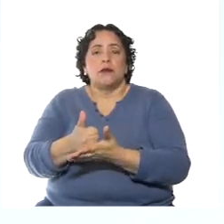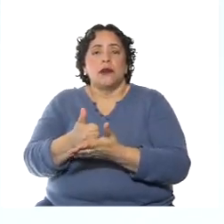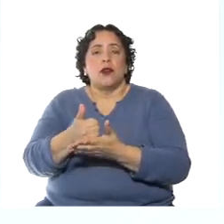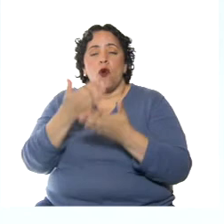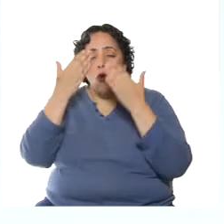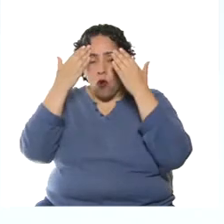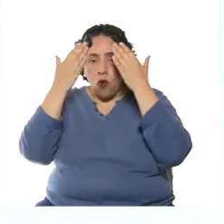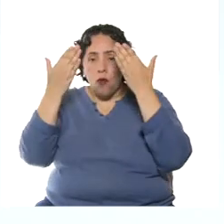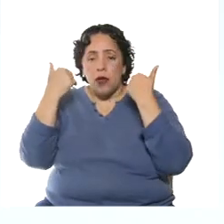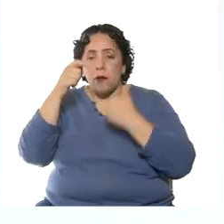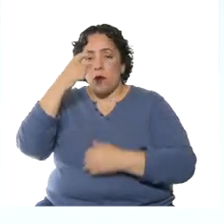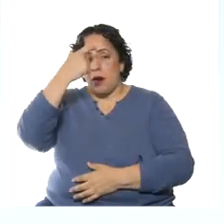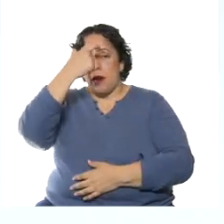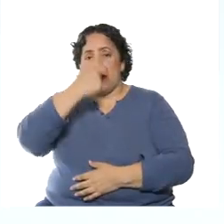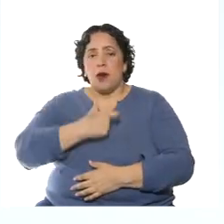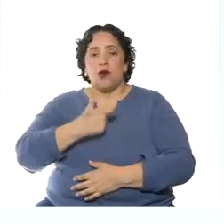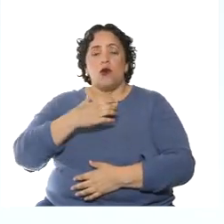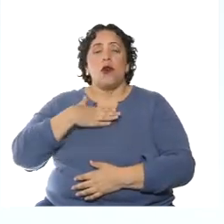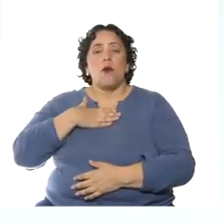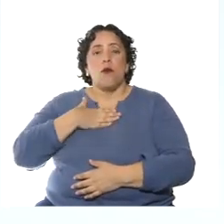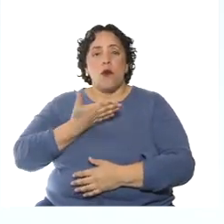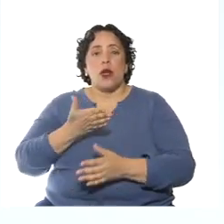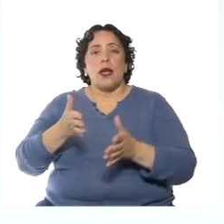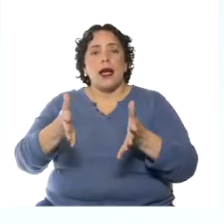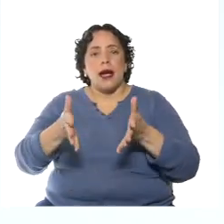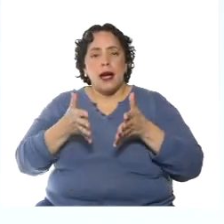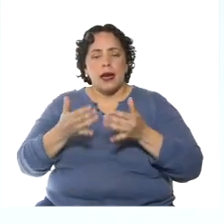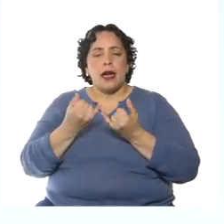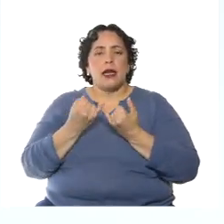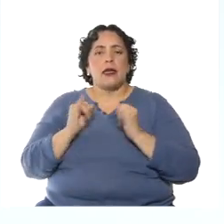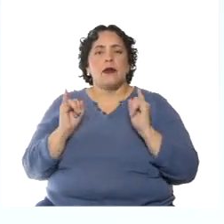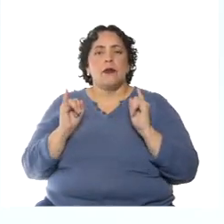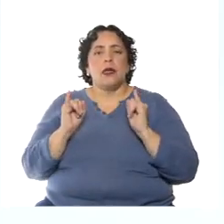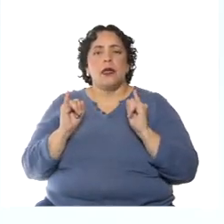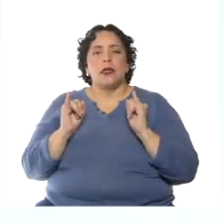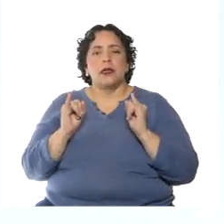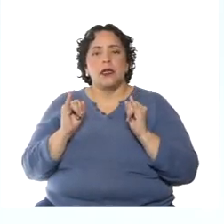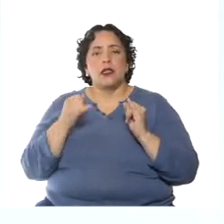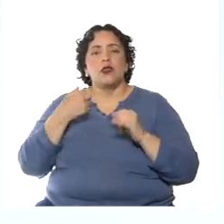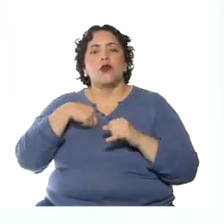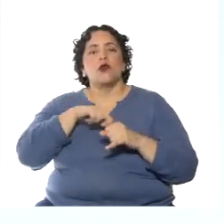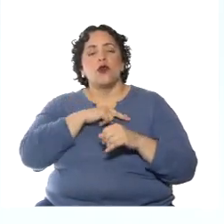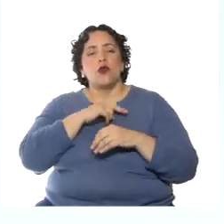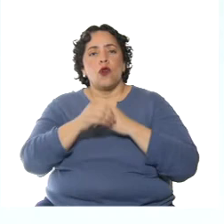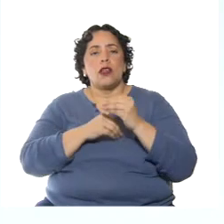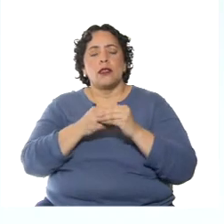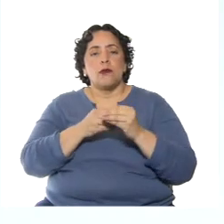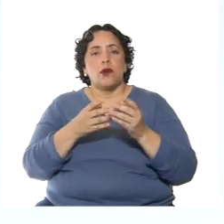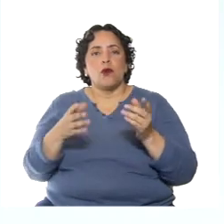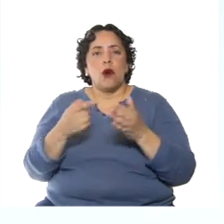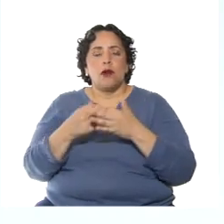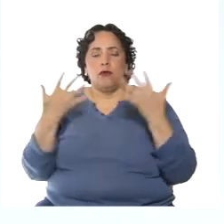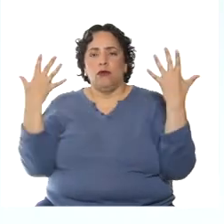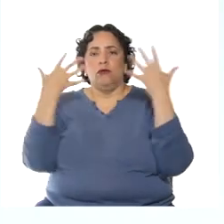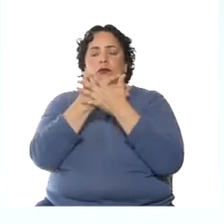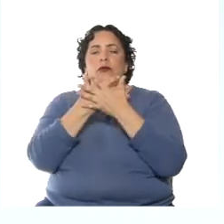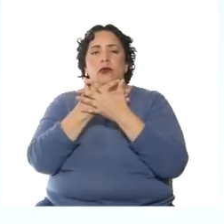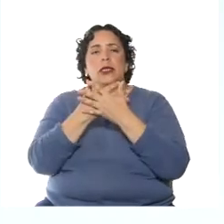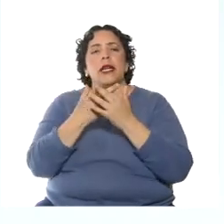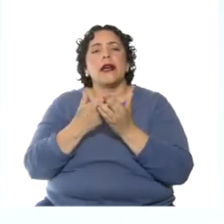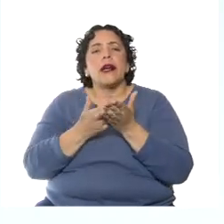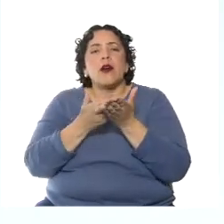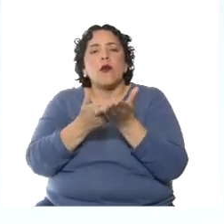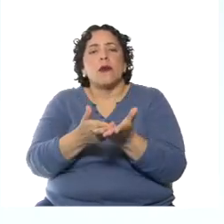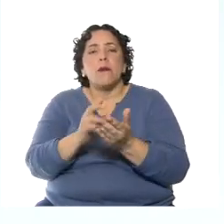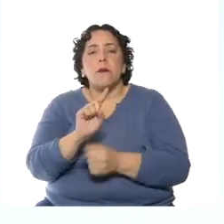pasamos por alto el hecho de que estas personas pueden ganar cierto nivel de autonomía y con nuestras acciones, si se quiere, los atropellamos. Entonces, la recomendación